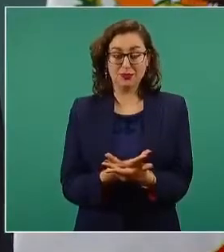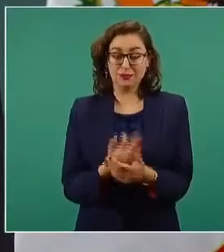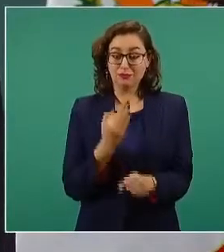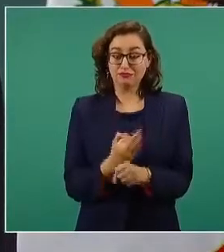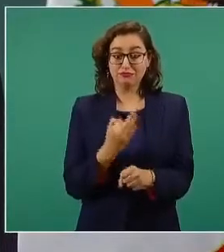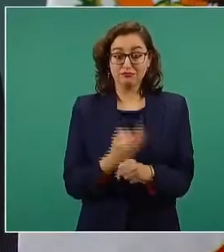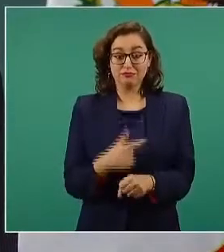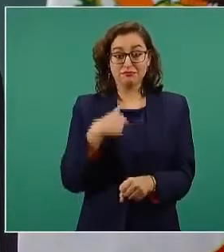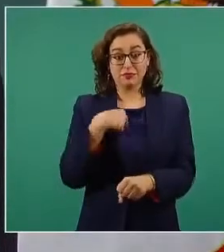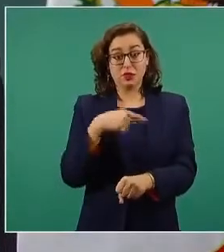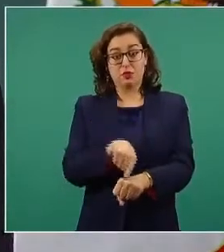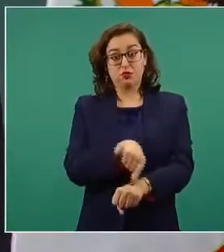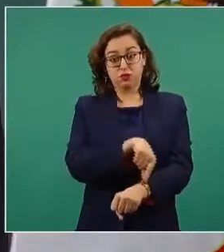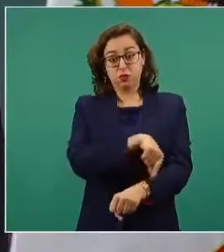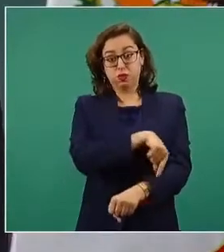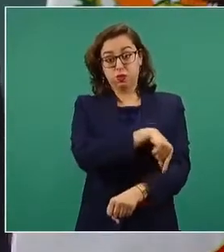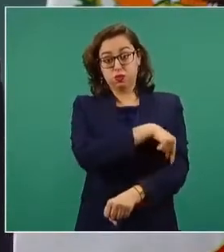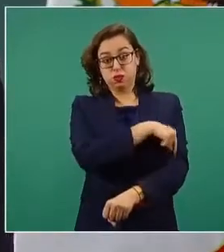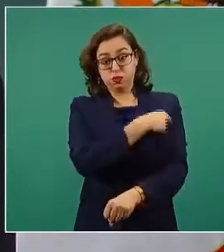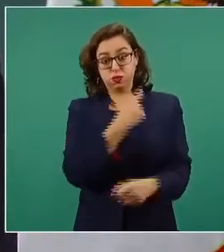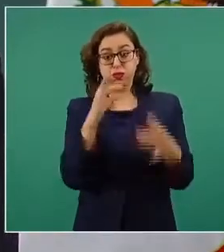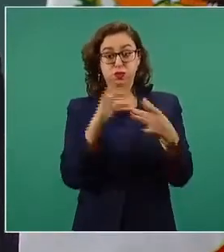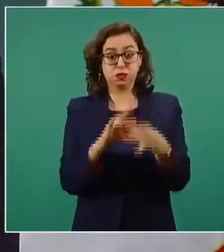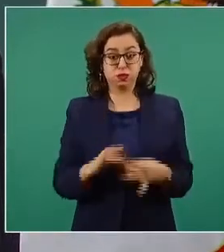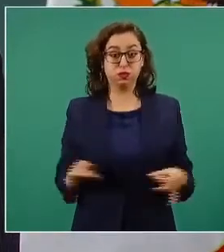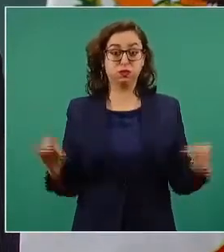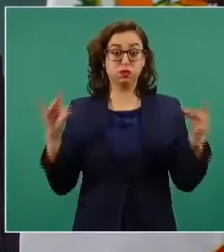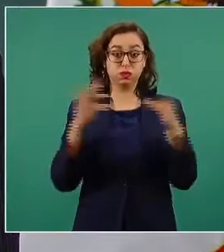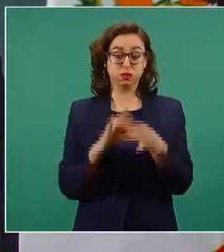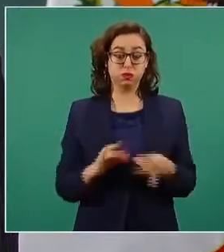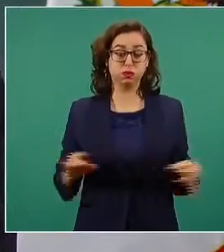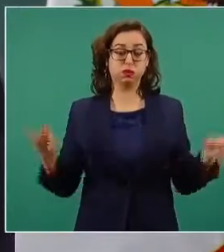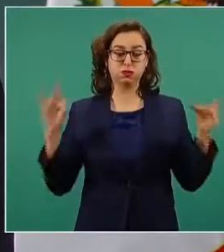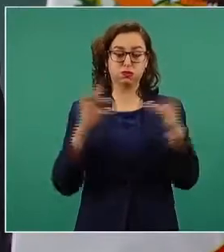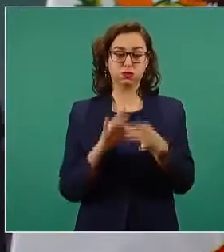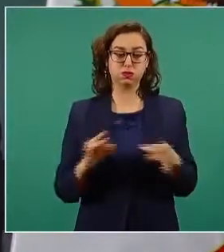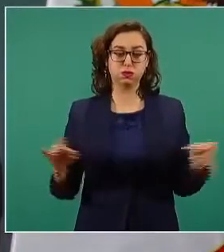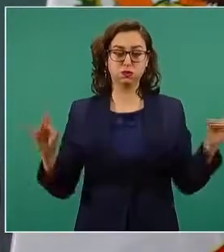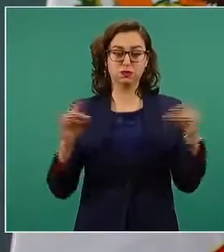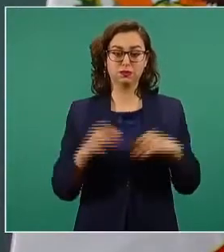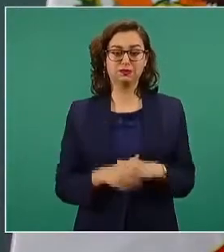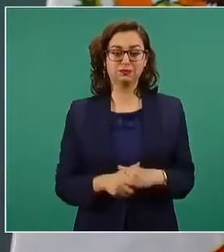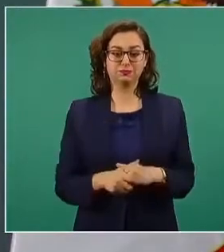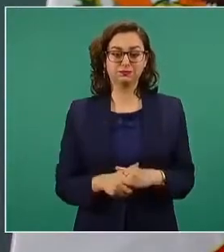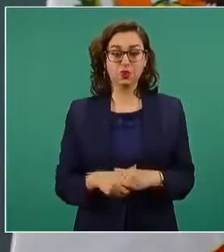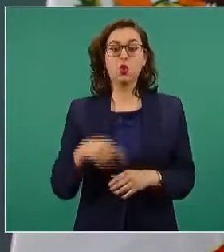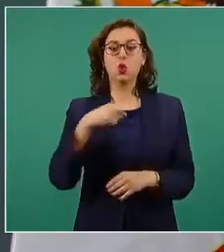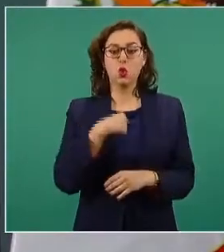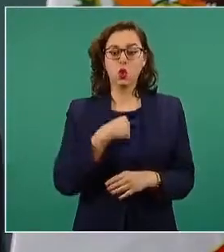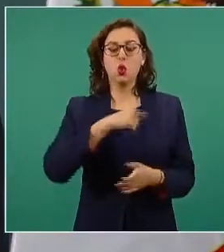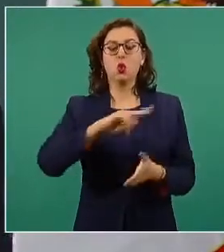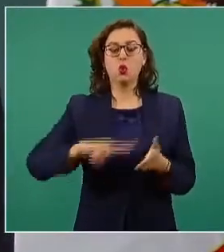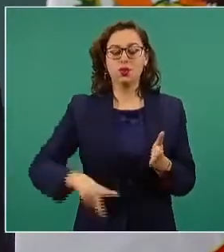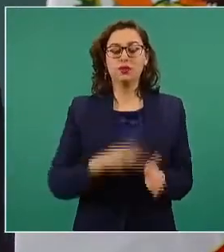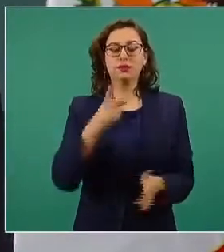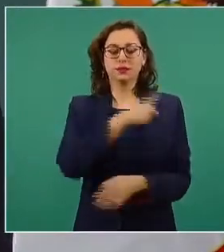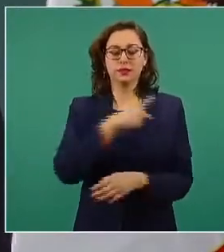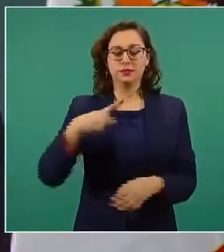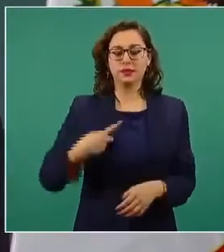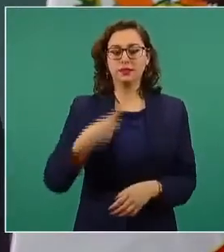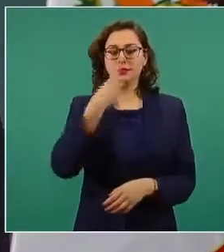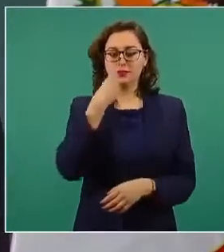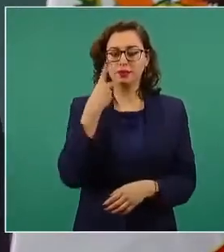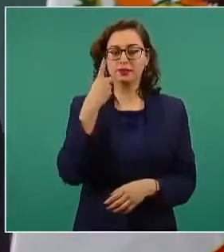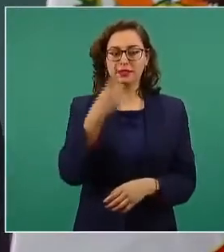alargarme en mi exposición. Voy también a repetir lo